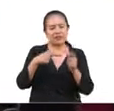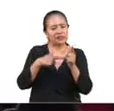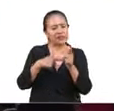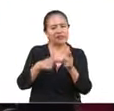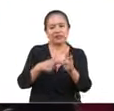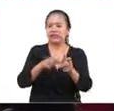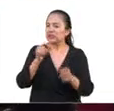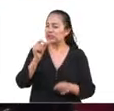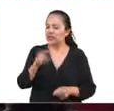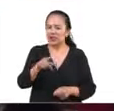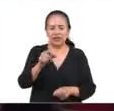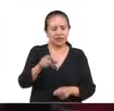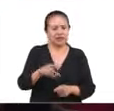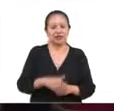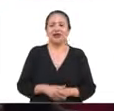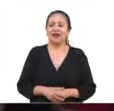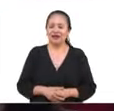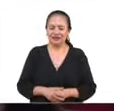de nación.